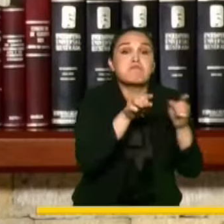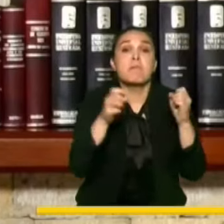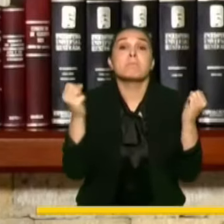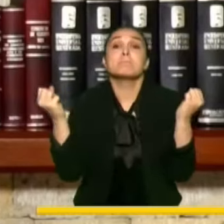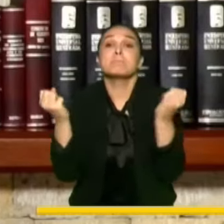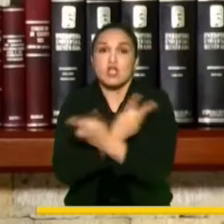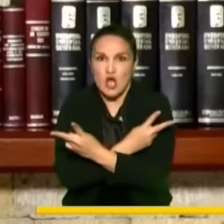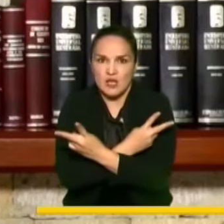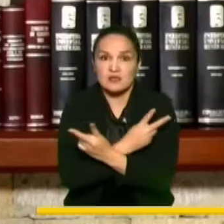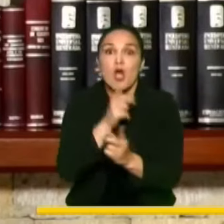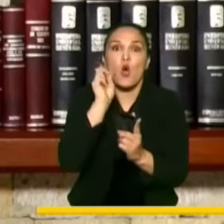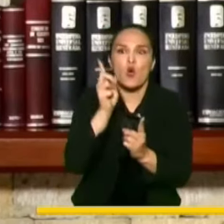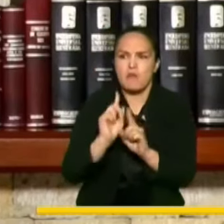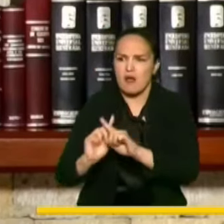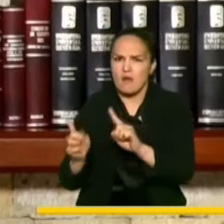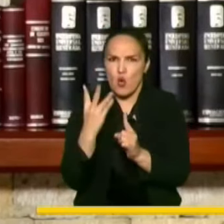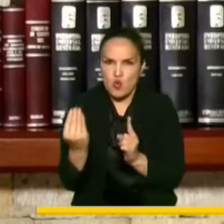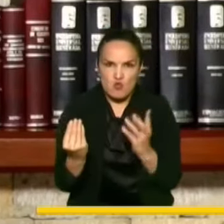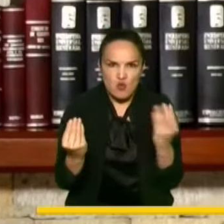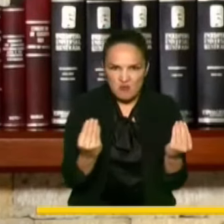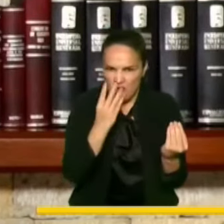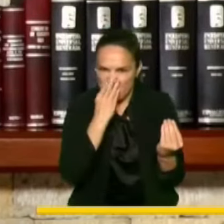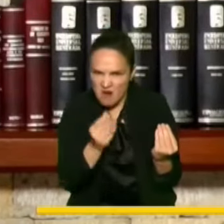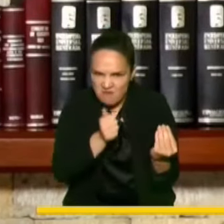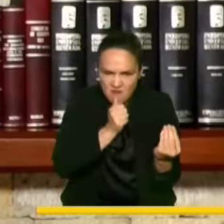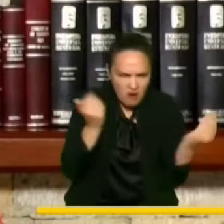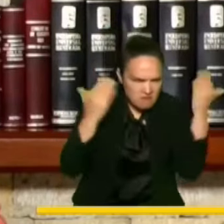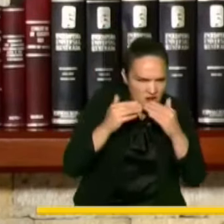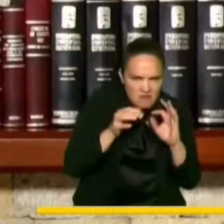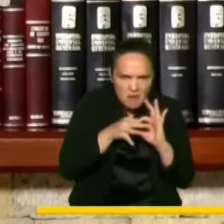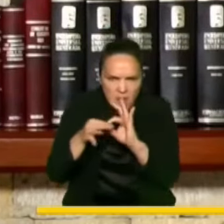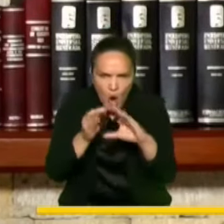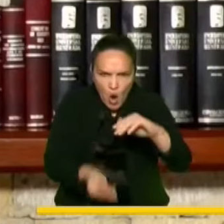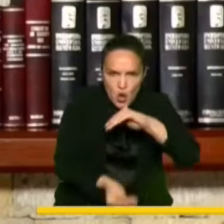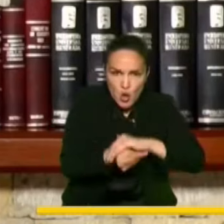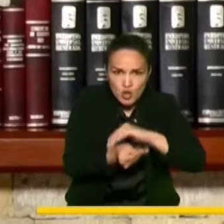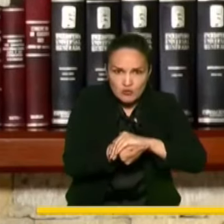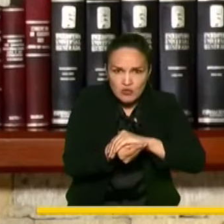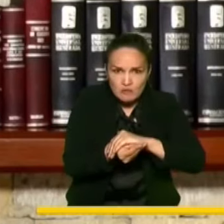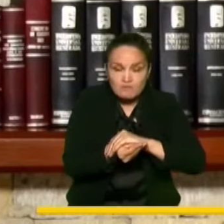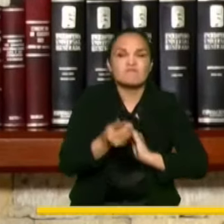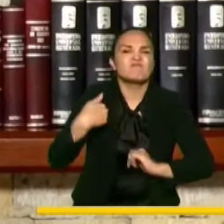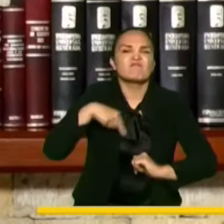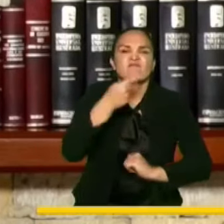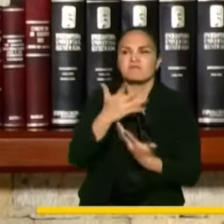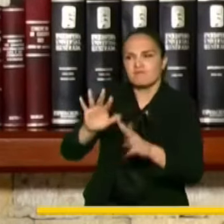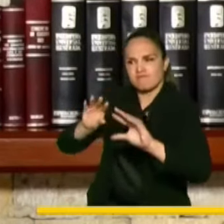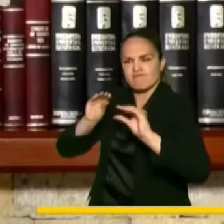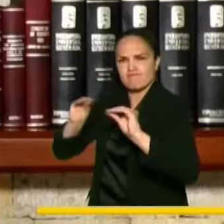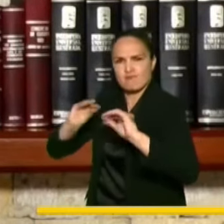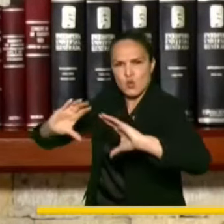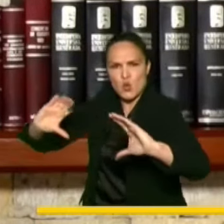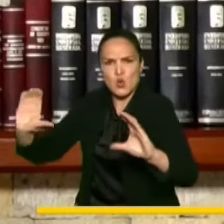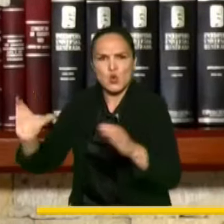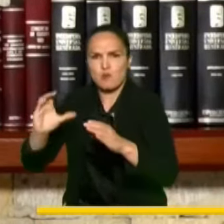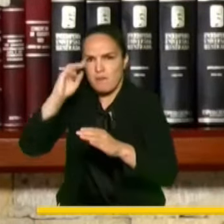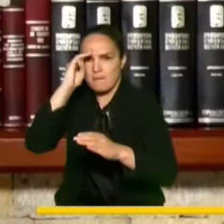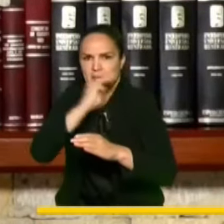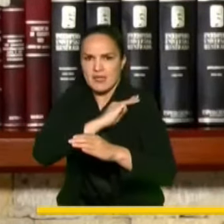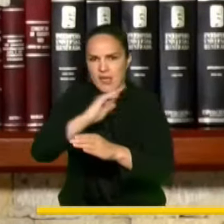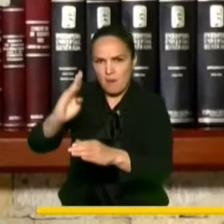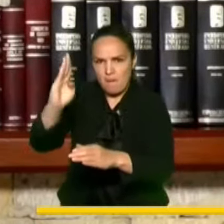multicrimen y a la corrupción. Preparamos una fuerza pública mejor paga, con garantías sociales y a la